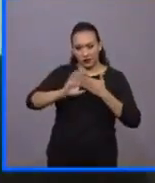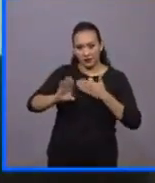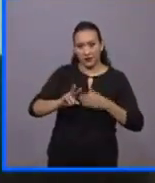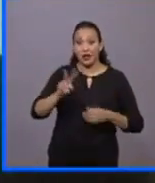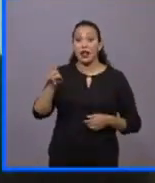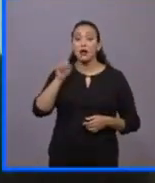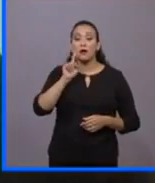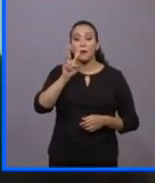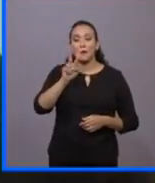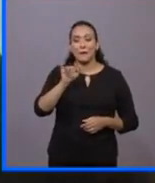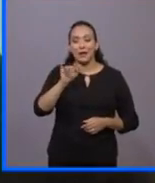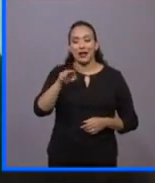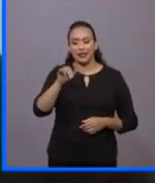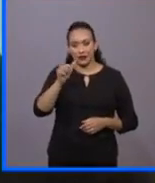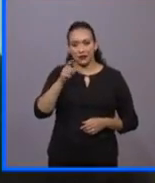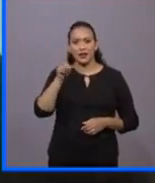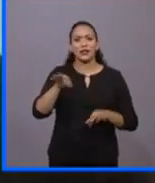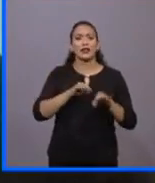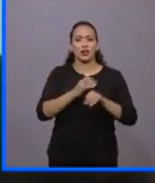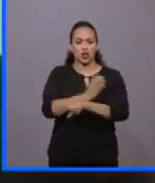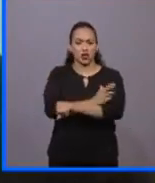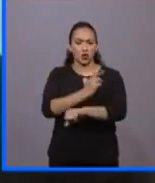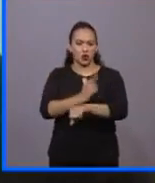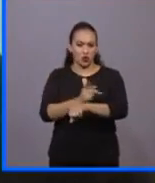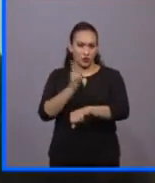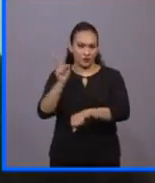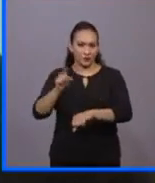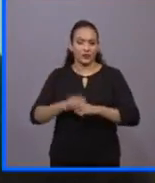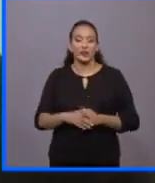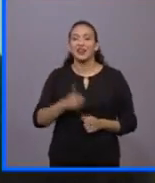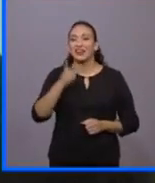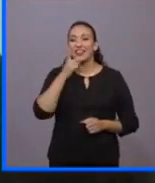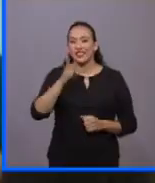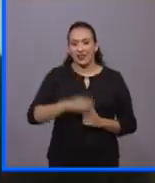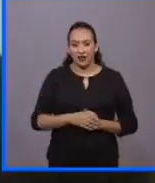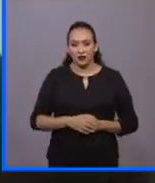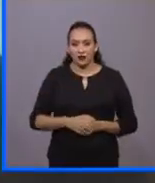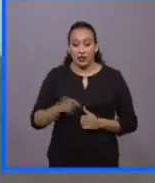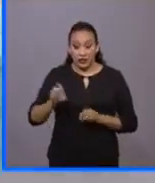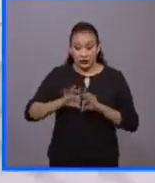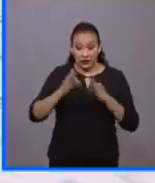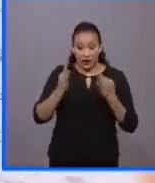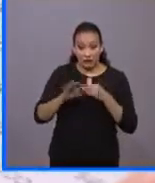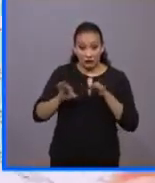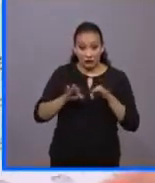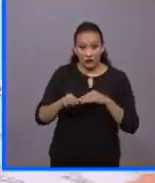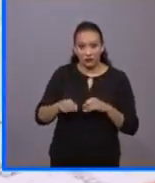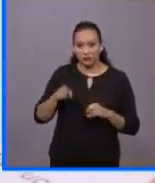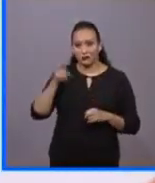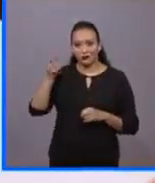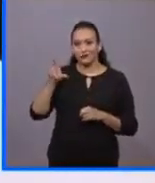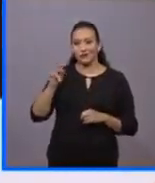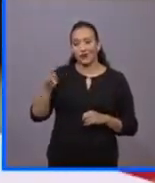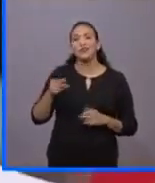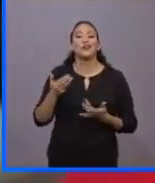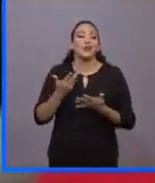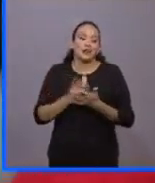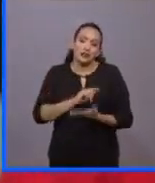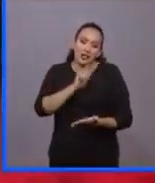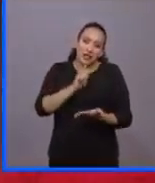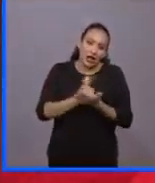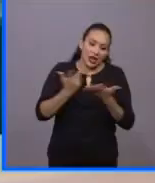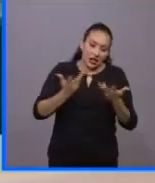Pérez, presidenta del comité coordinador de este sistema, afirmó que dicho mecanismo no depende solo de leyes